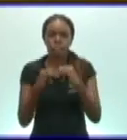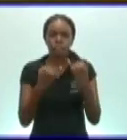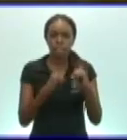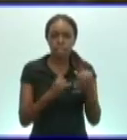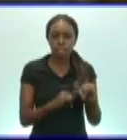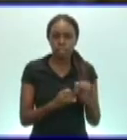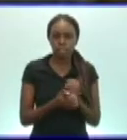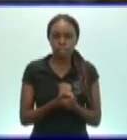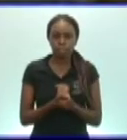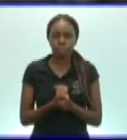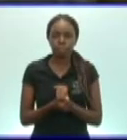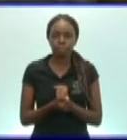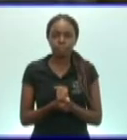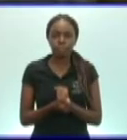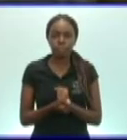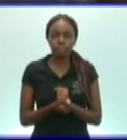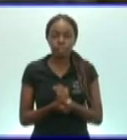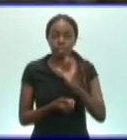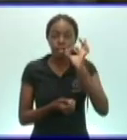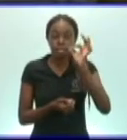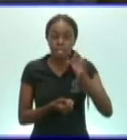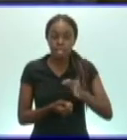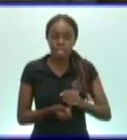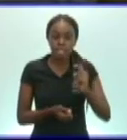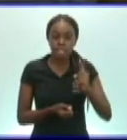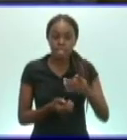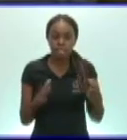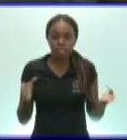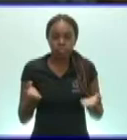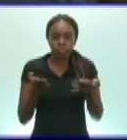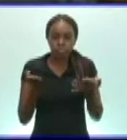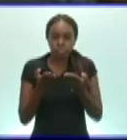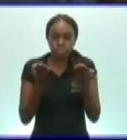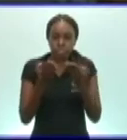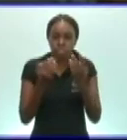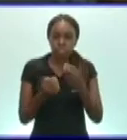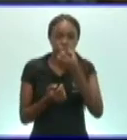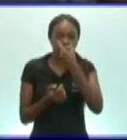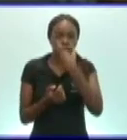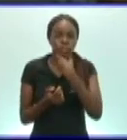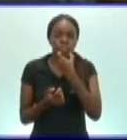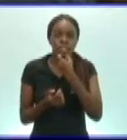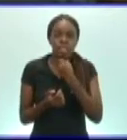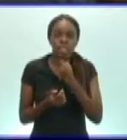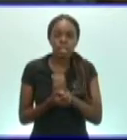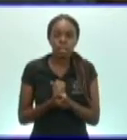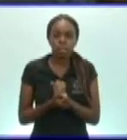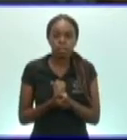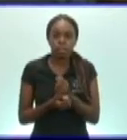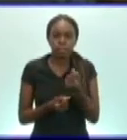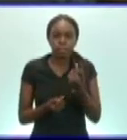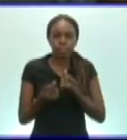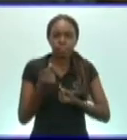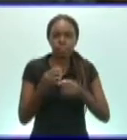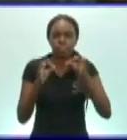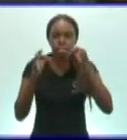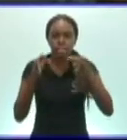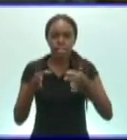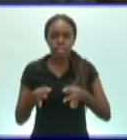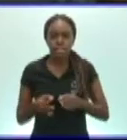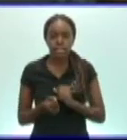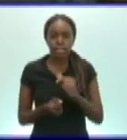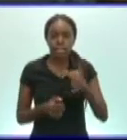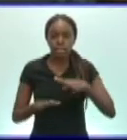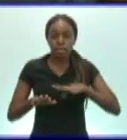O sea que ya aquí sí comienza a desarrollarse por parte de Céspedes acciones concretas. Y este